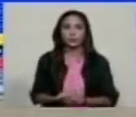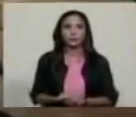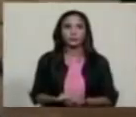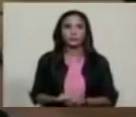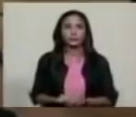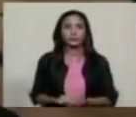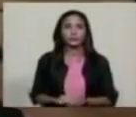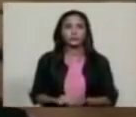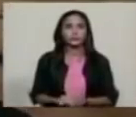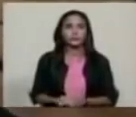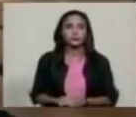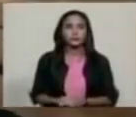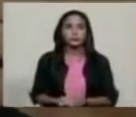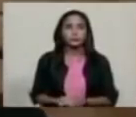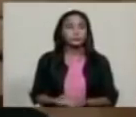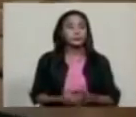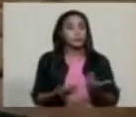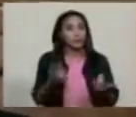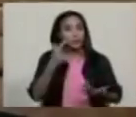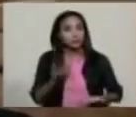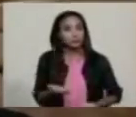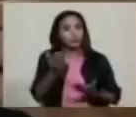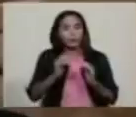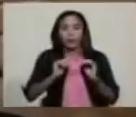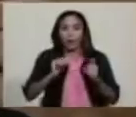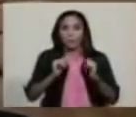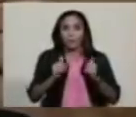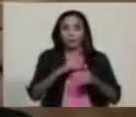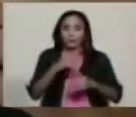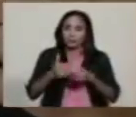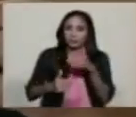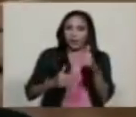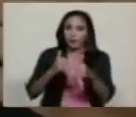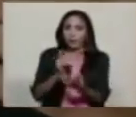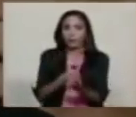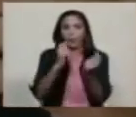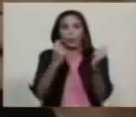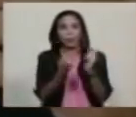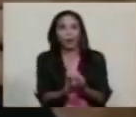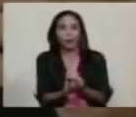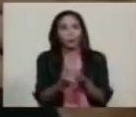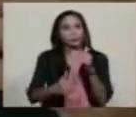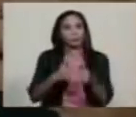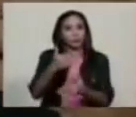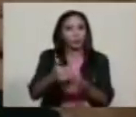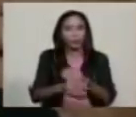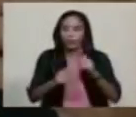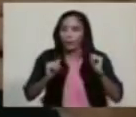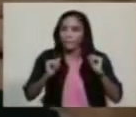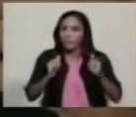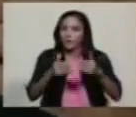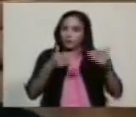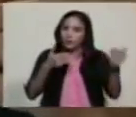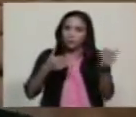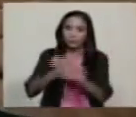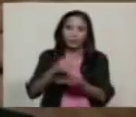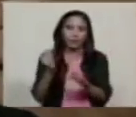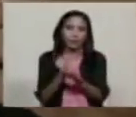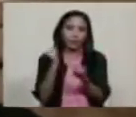enero que viene empieza el nuevo periodo presidencial y desde ese día sin